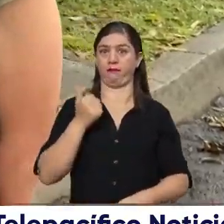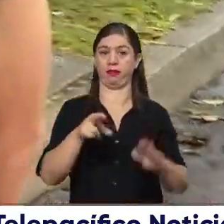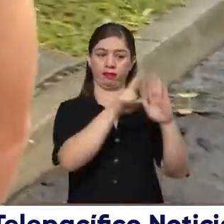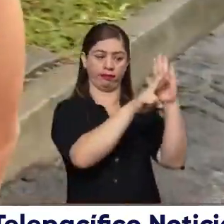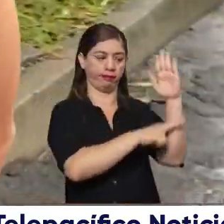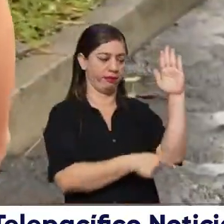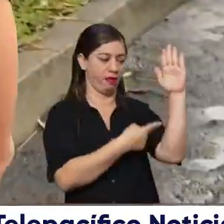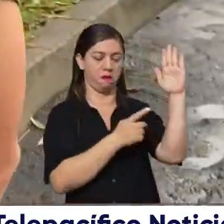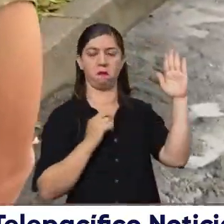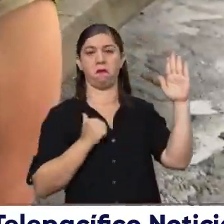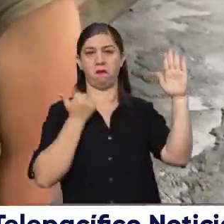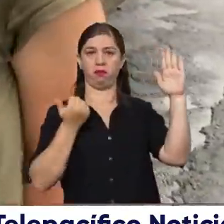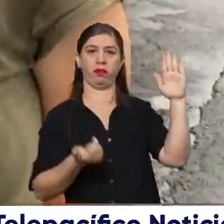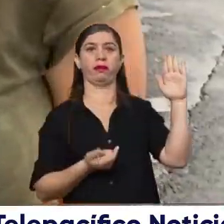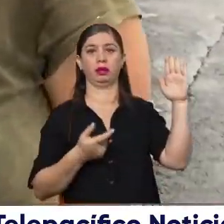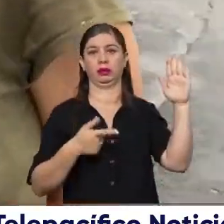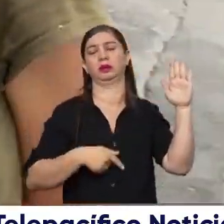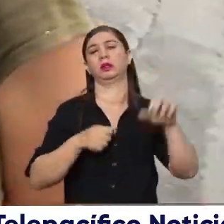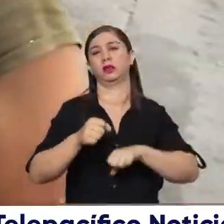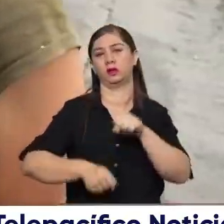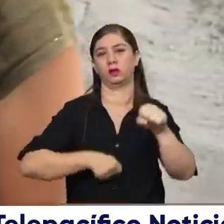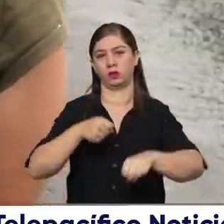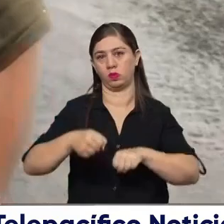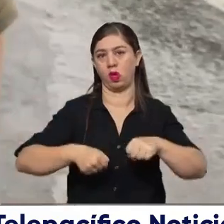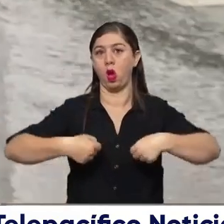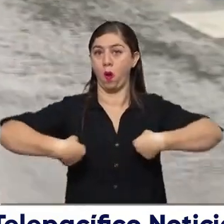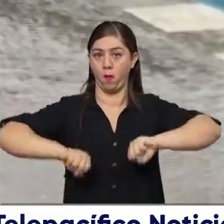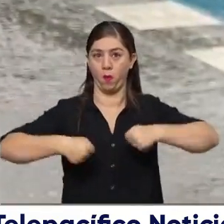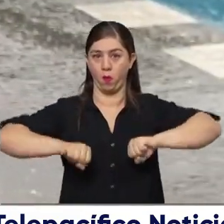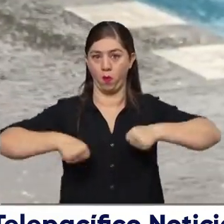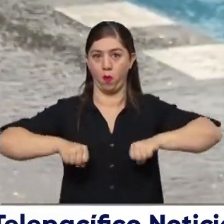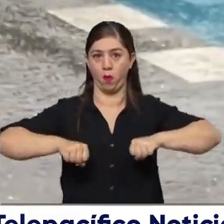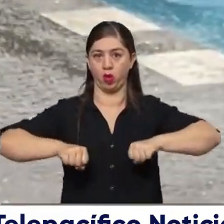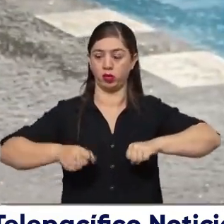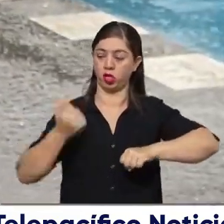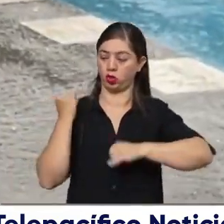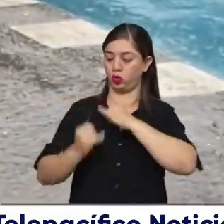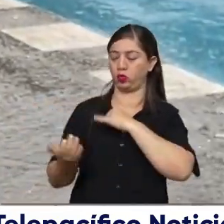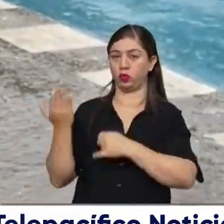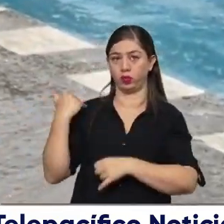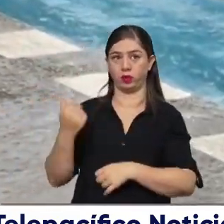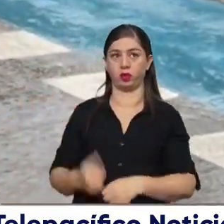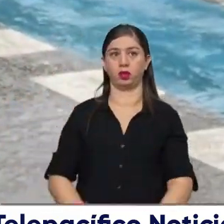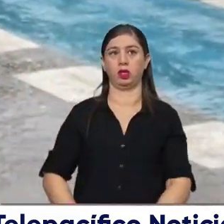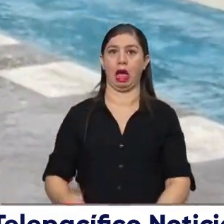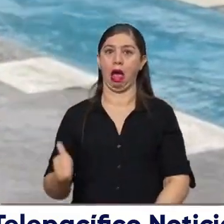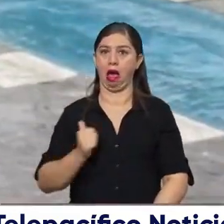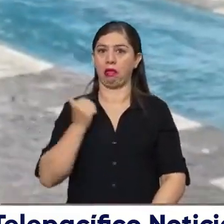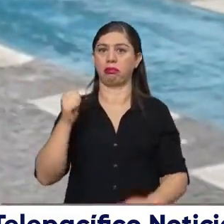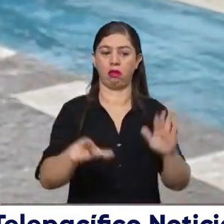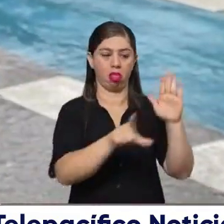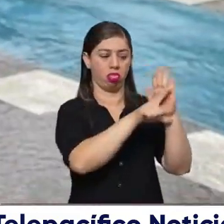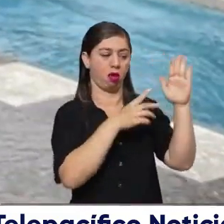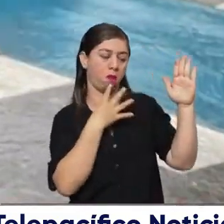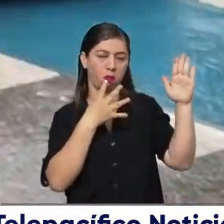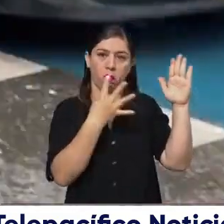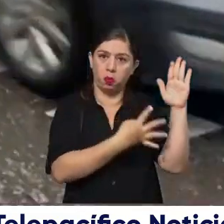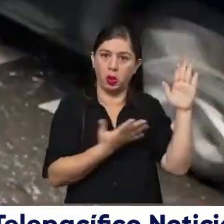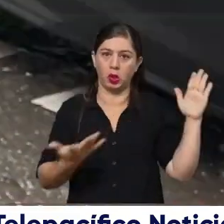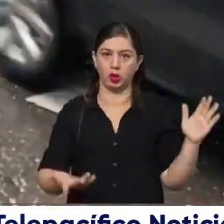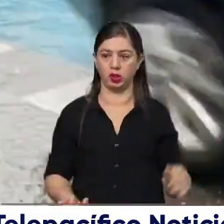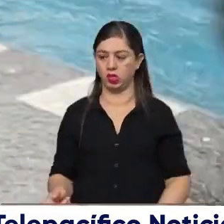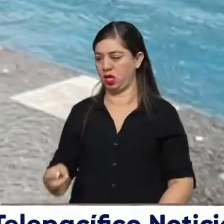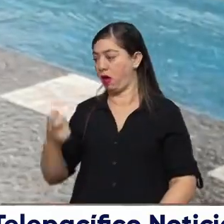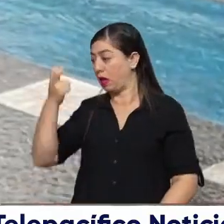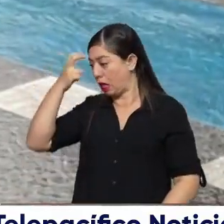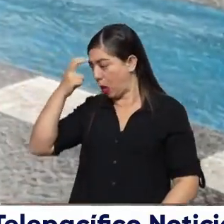que es lo que sucedió pues con el ciclista en el último visto con el motociclista en el último visitante además de que está sí respetando una norma entonces te molestas cuando